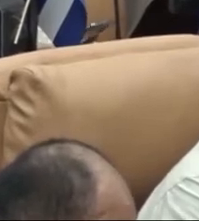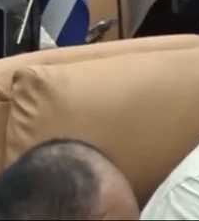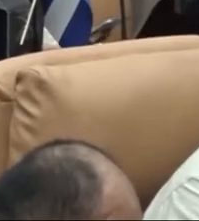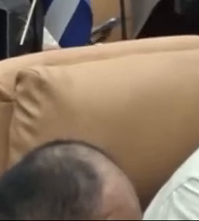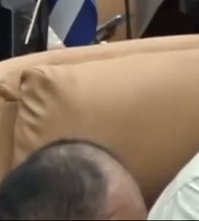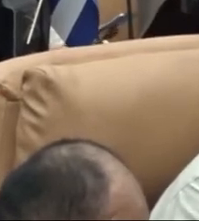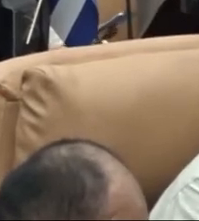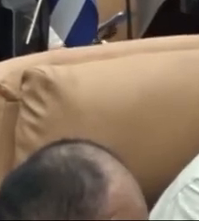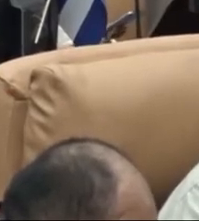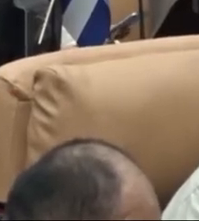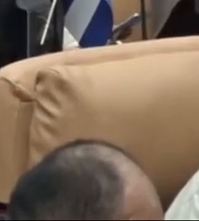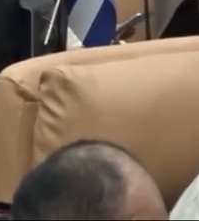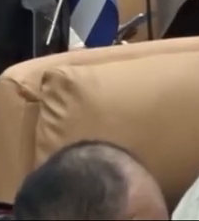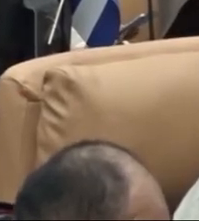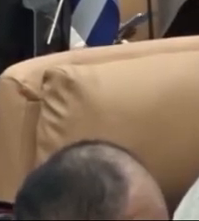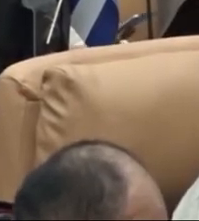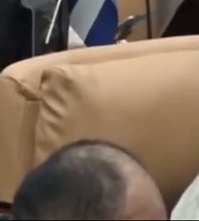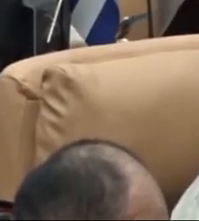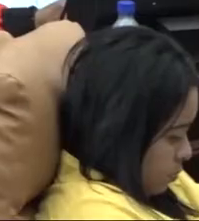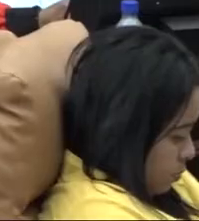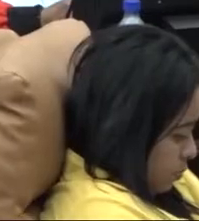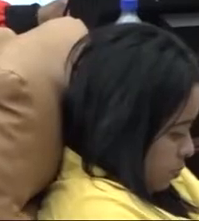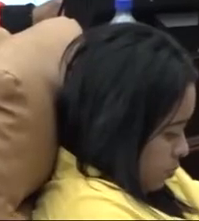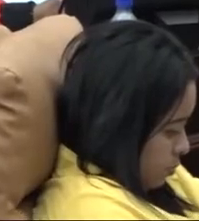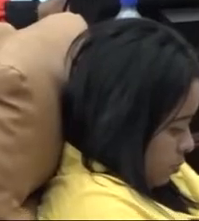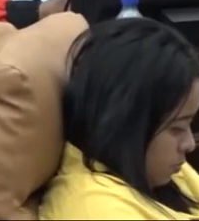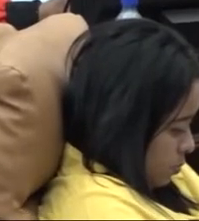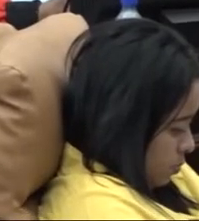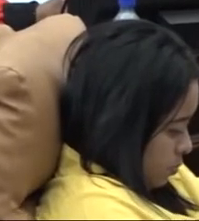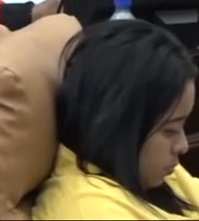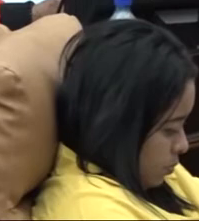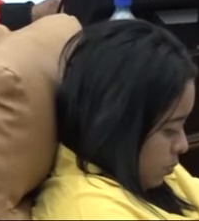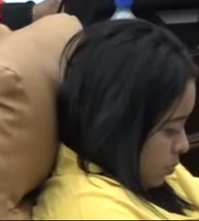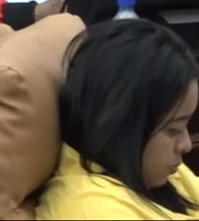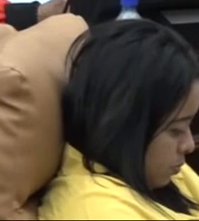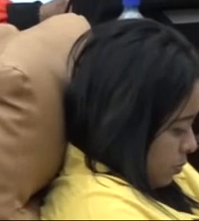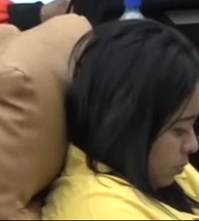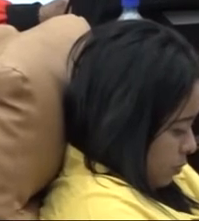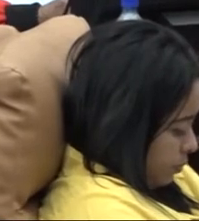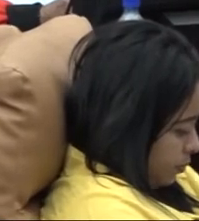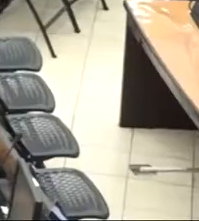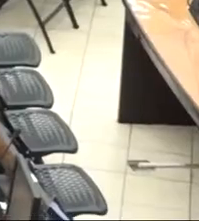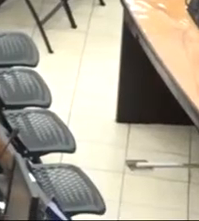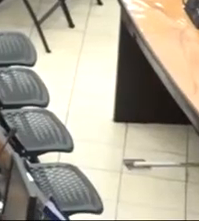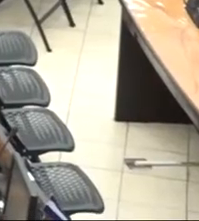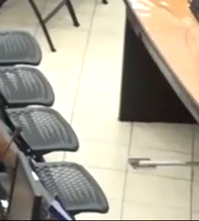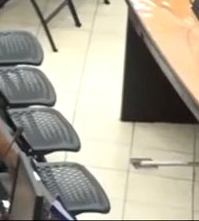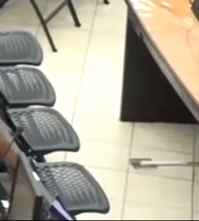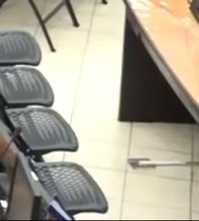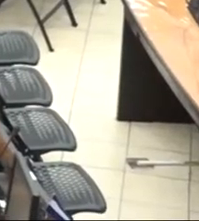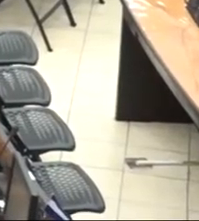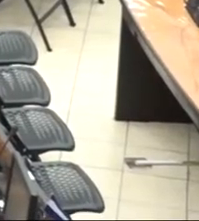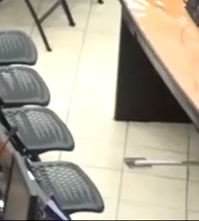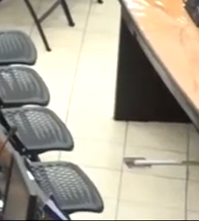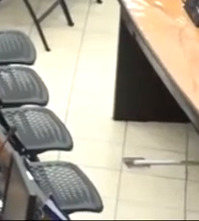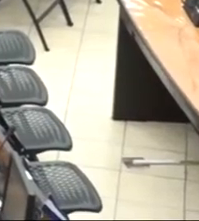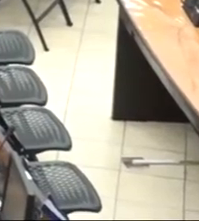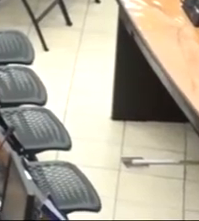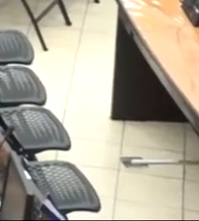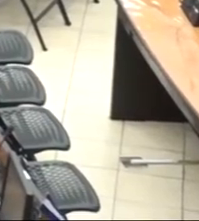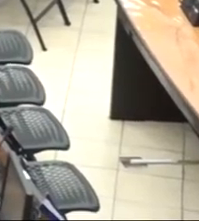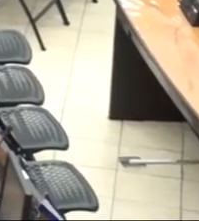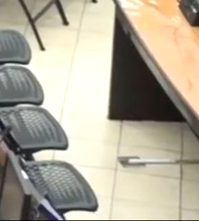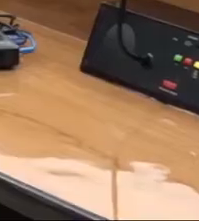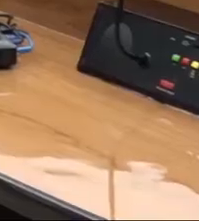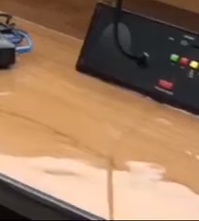Los diputados de la Asamblea Nacional aprobaron la reforma a la Ley número 290, Ley de Organización,